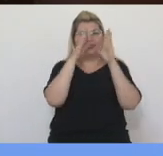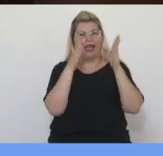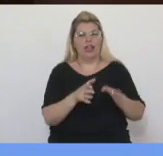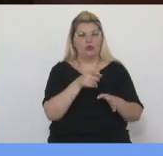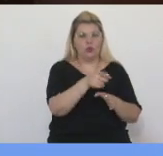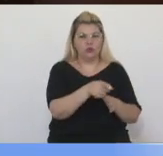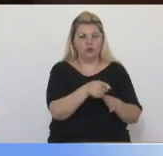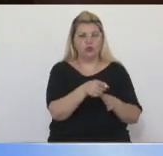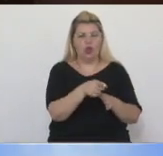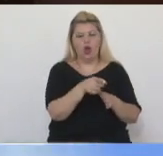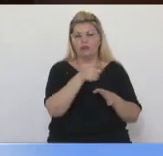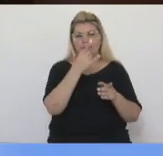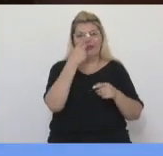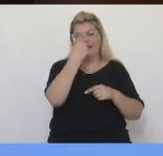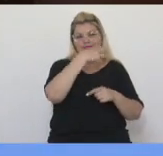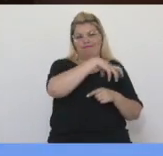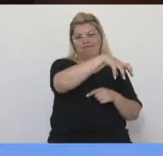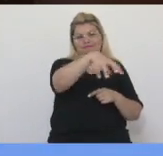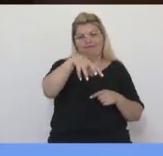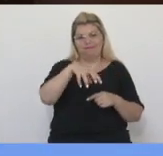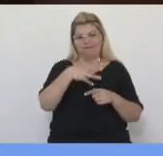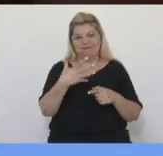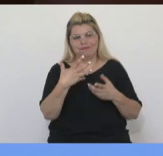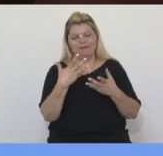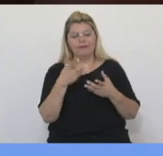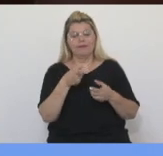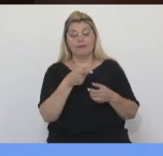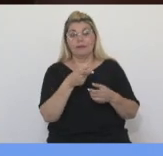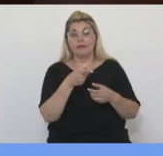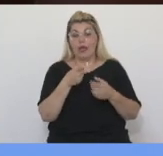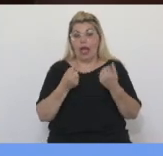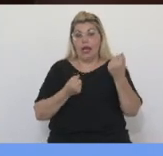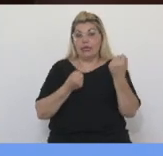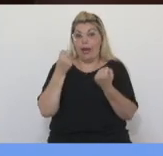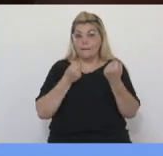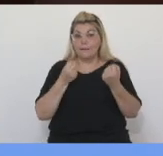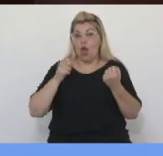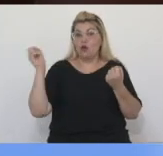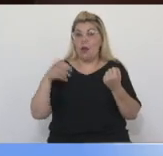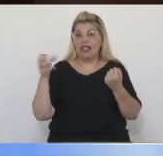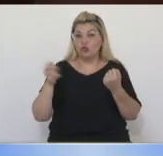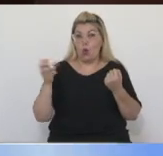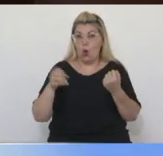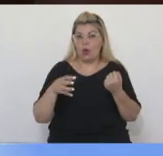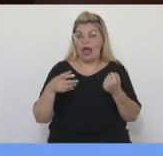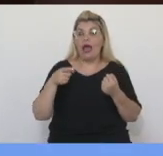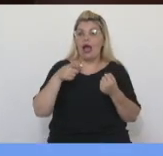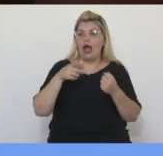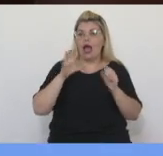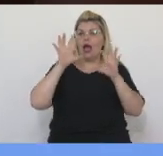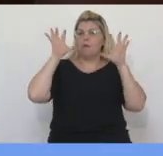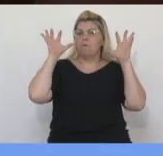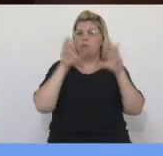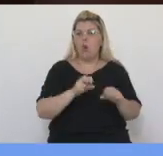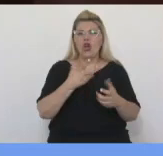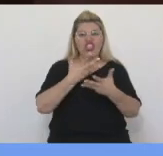cada lugar gente que ha atacado los camiones de la basura han sido secuestrados a la luz del